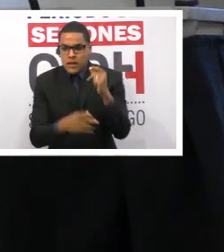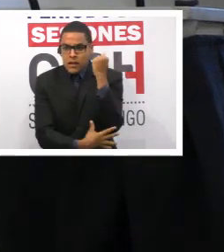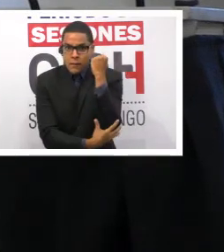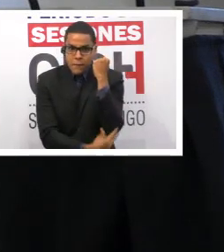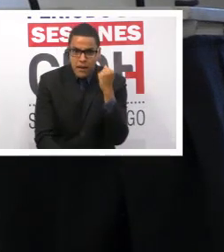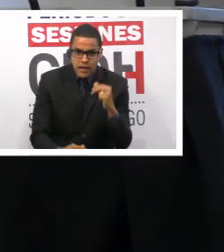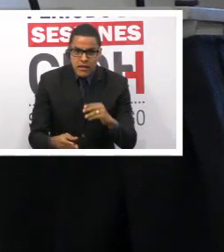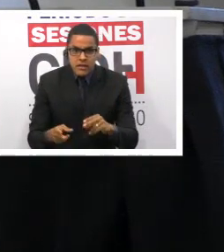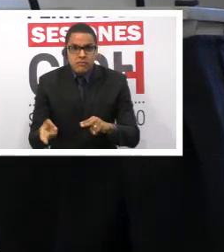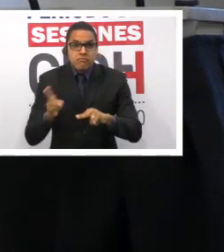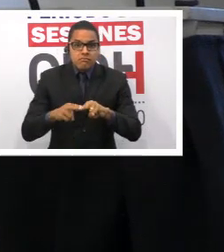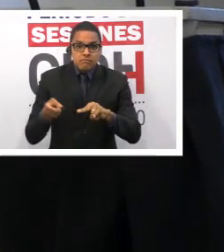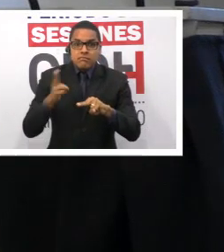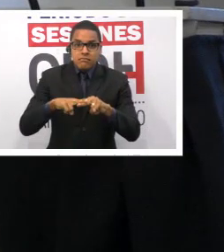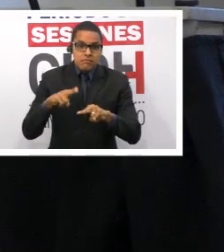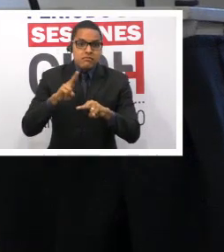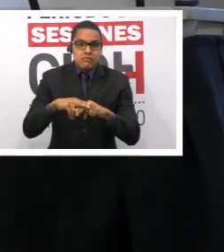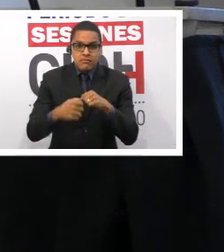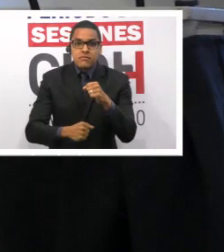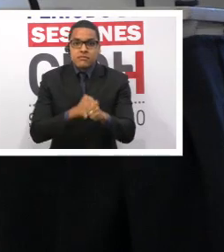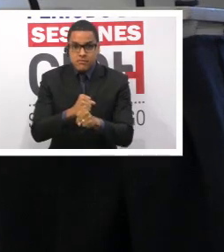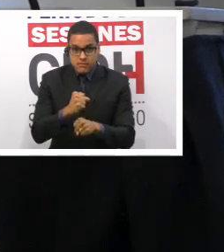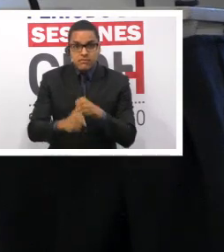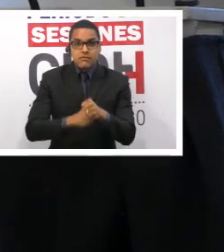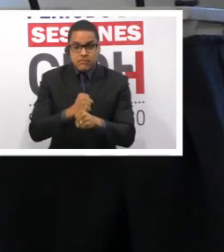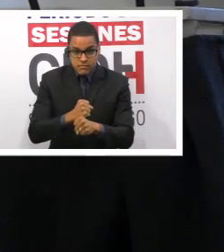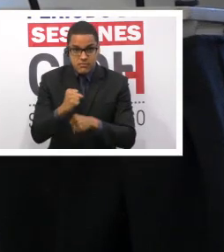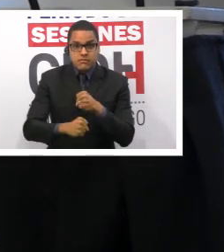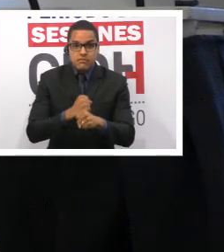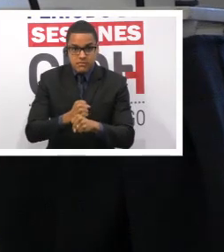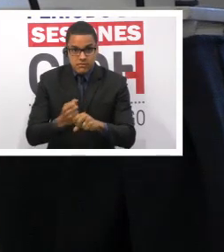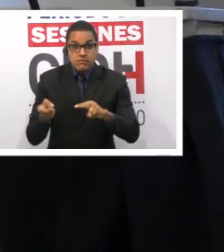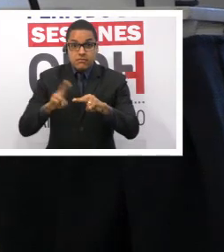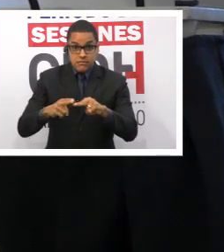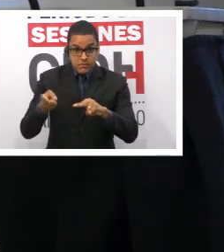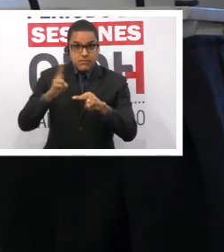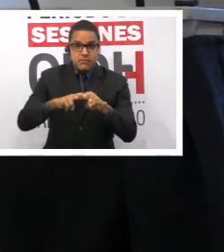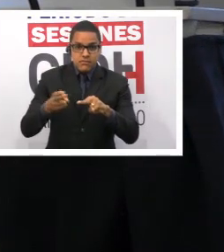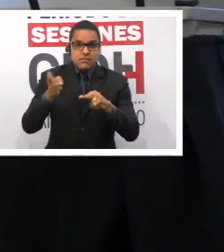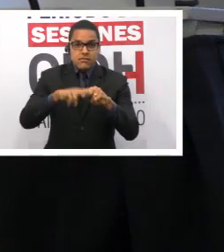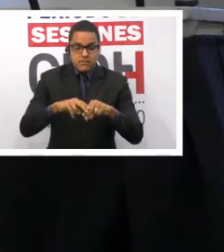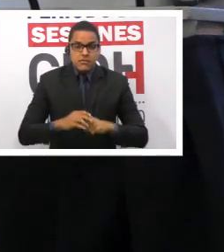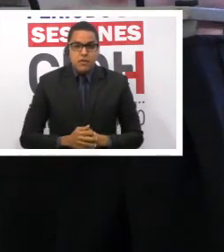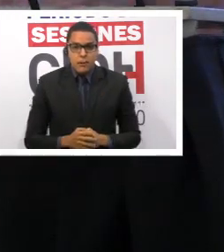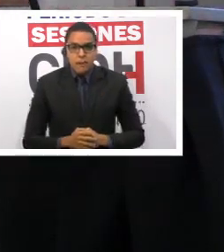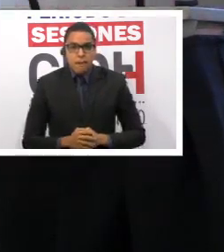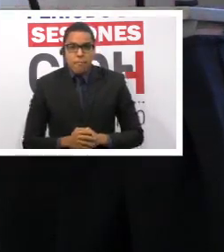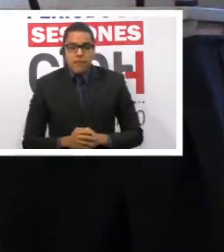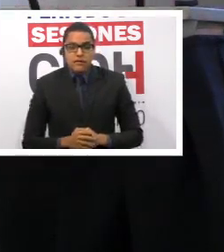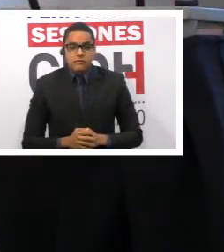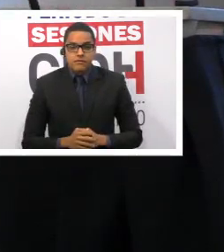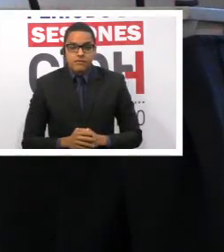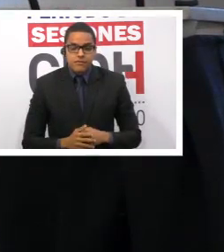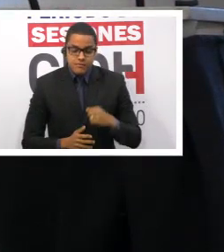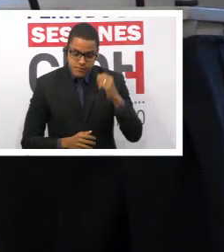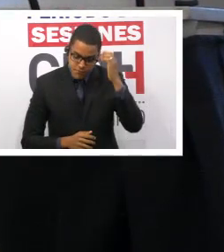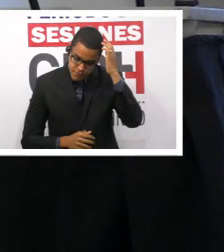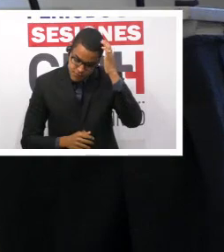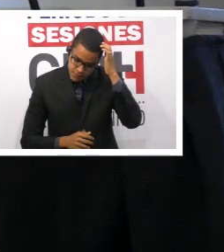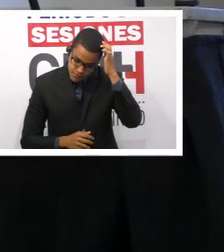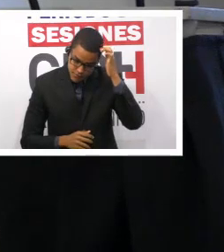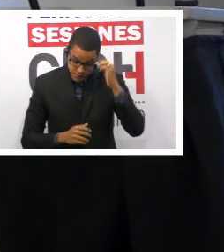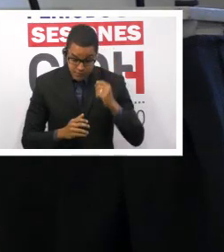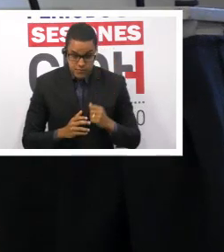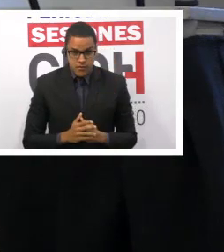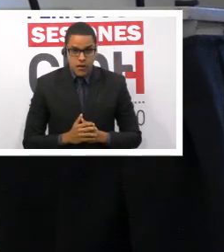47 de cada 100 menores de 15 años eran pobres en 2016 en todos los países de la región sin excepción las